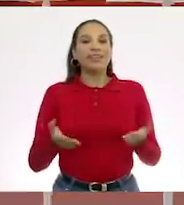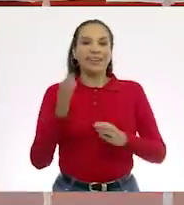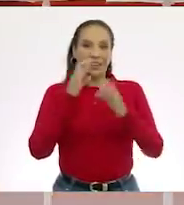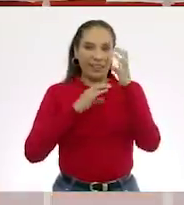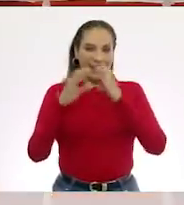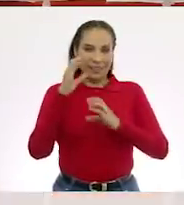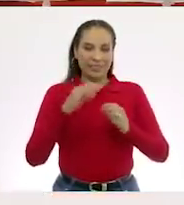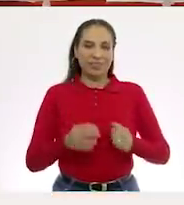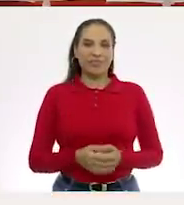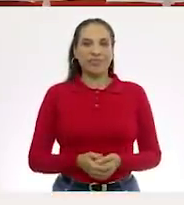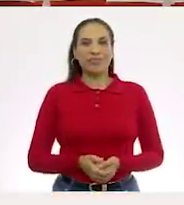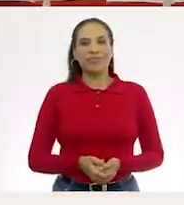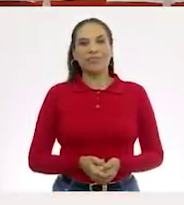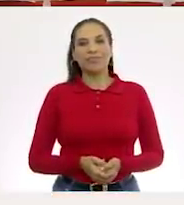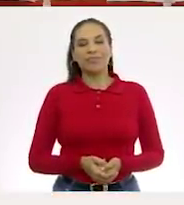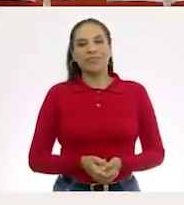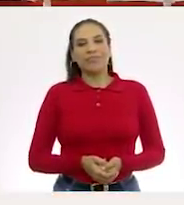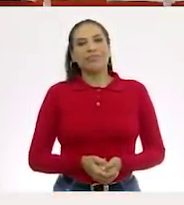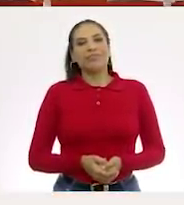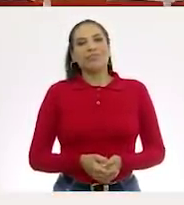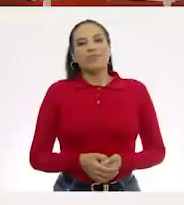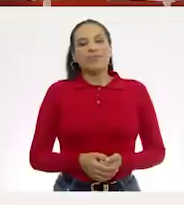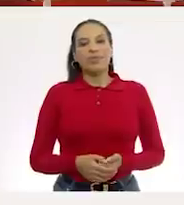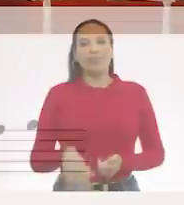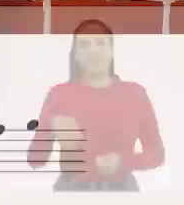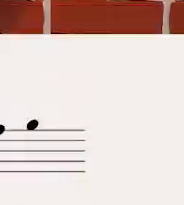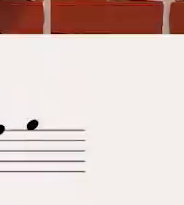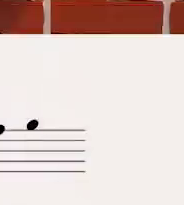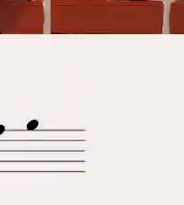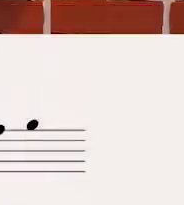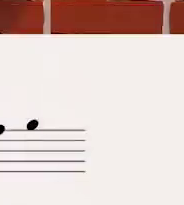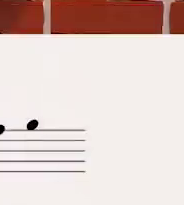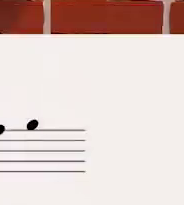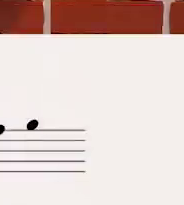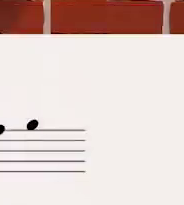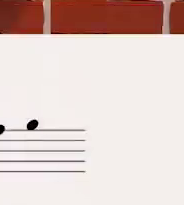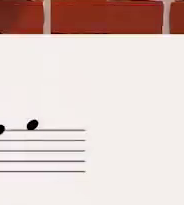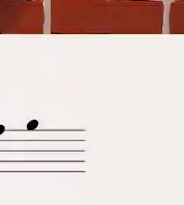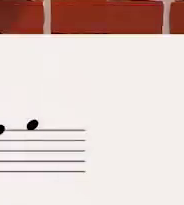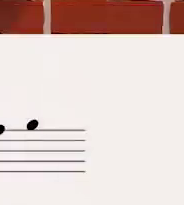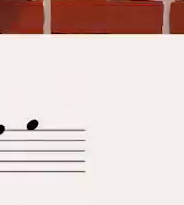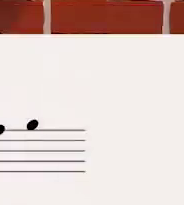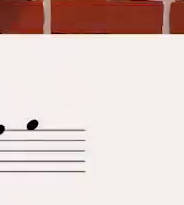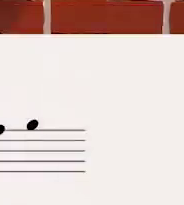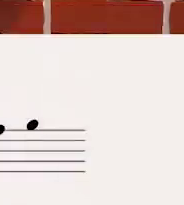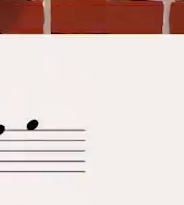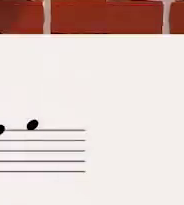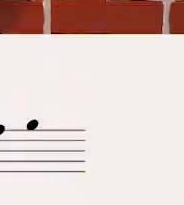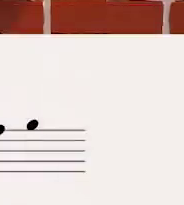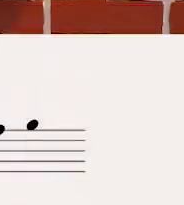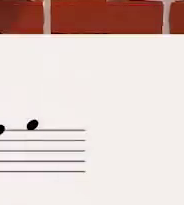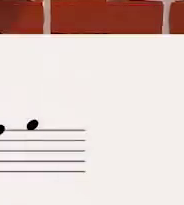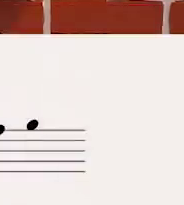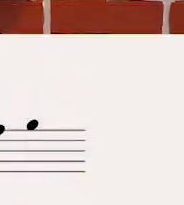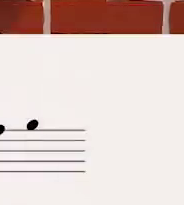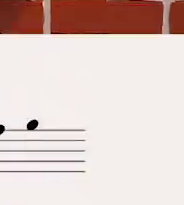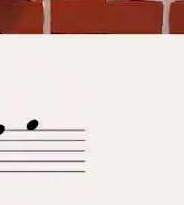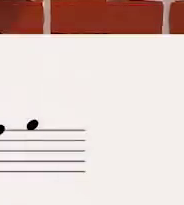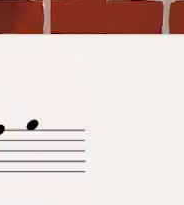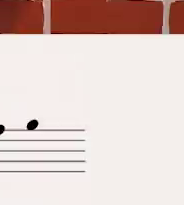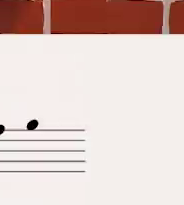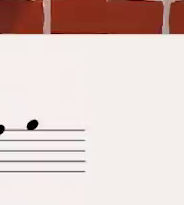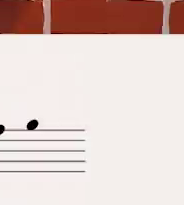canten conmigo. Do, re, mi, fa, sol, la,